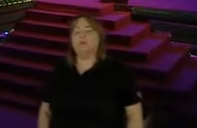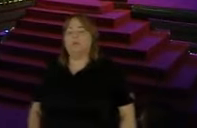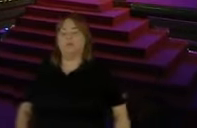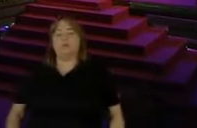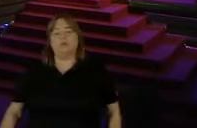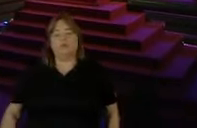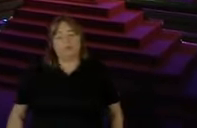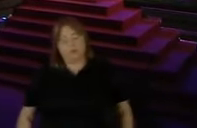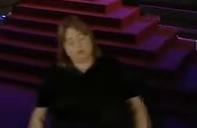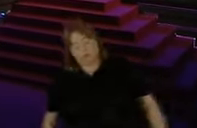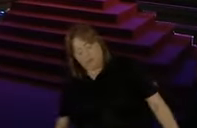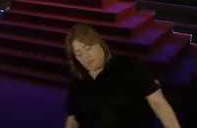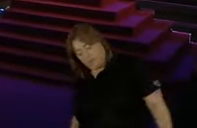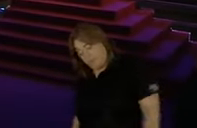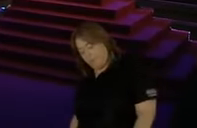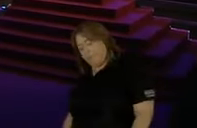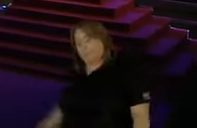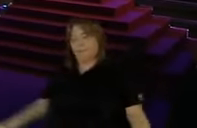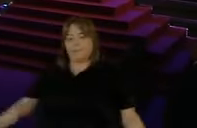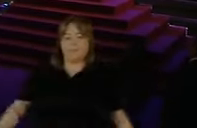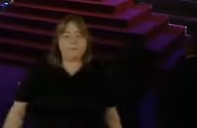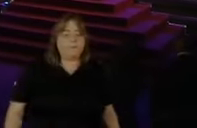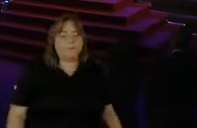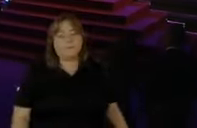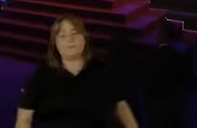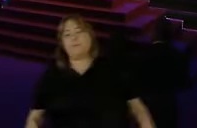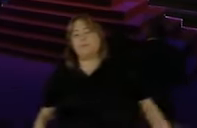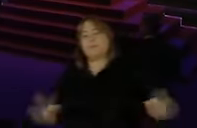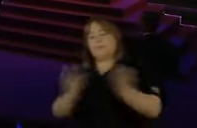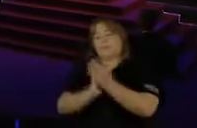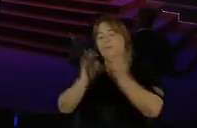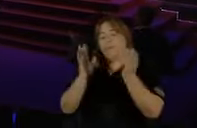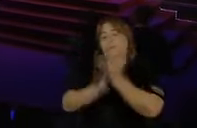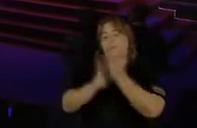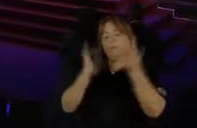mansión. La familia viene hacia la